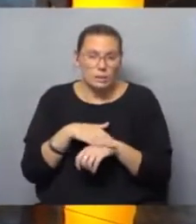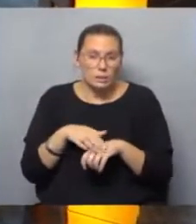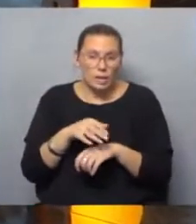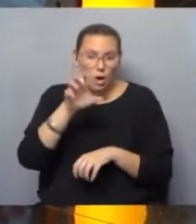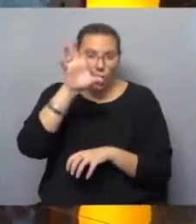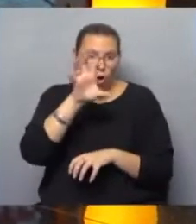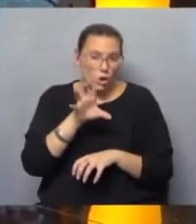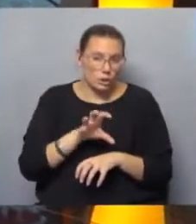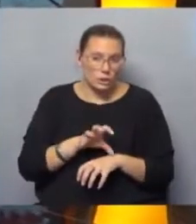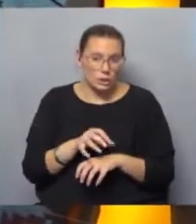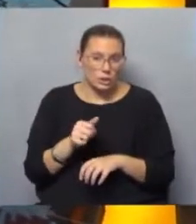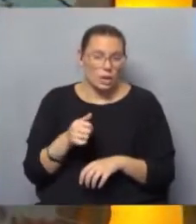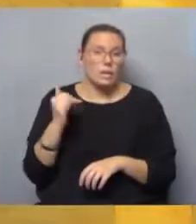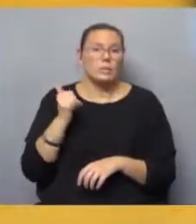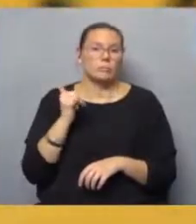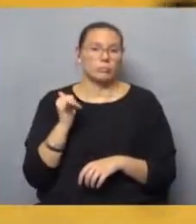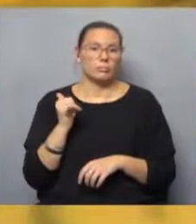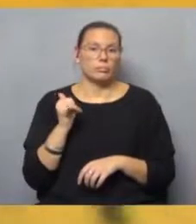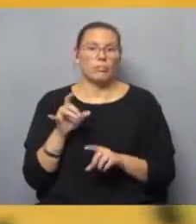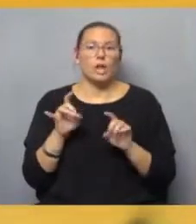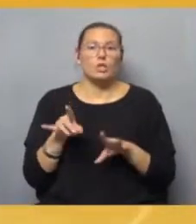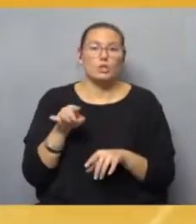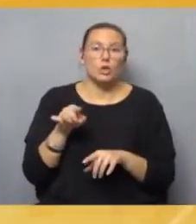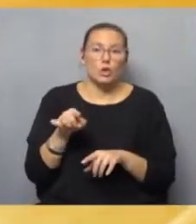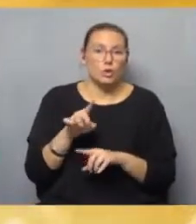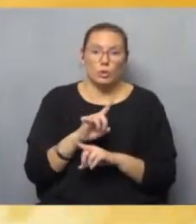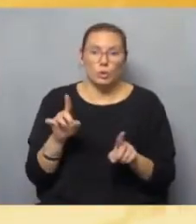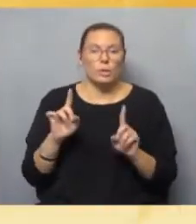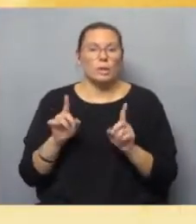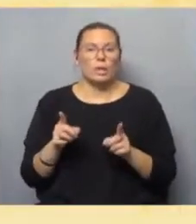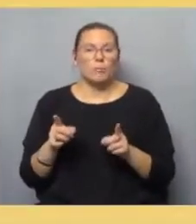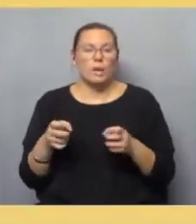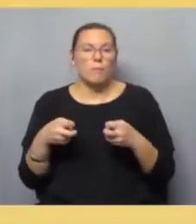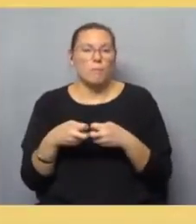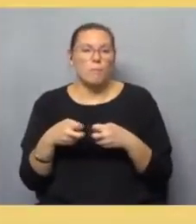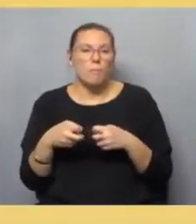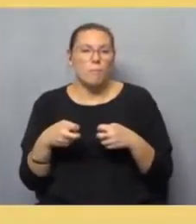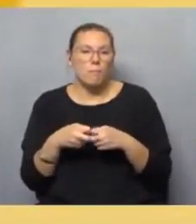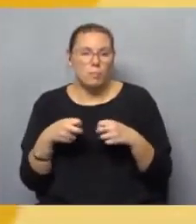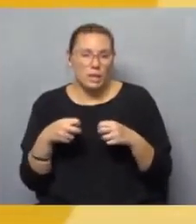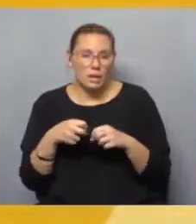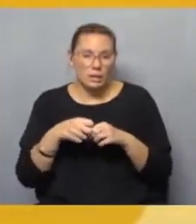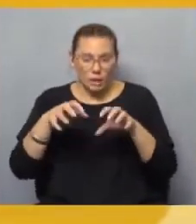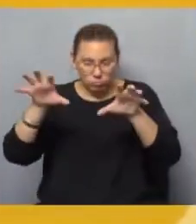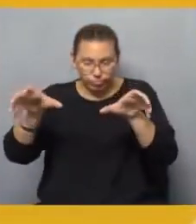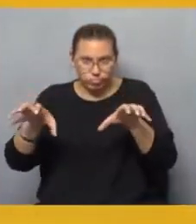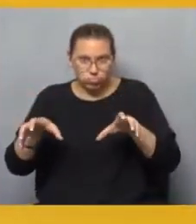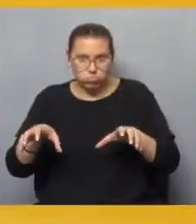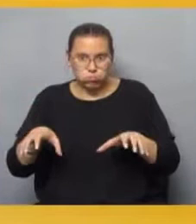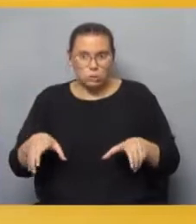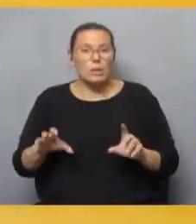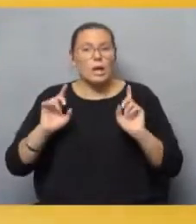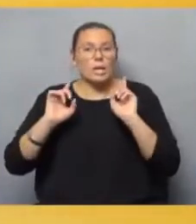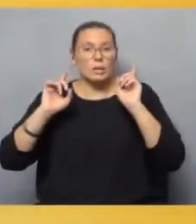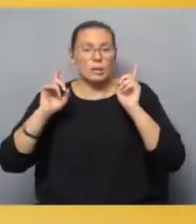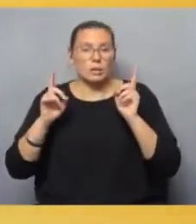cordillera. Sí, en parte sí, y no solo ella, digamos, sino que las rocas que están en los costados también, digamos, son